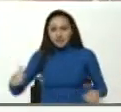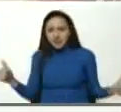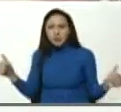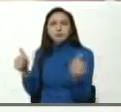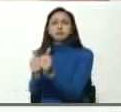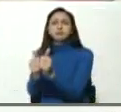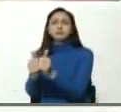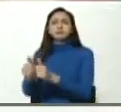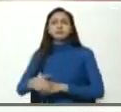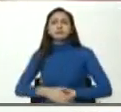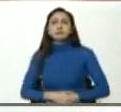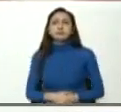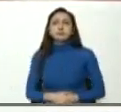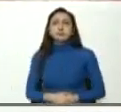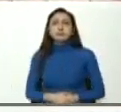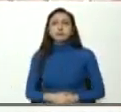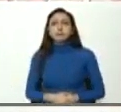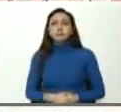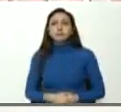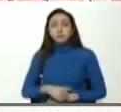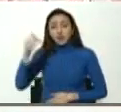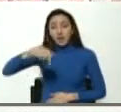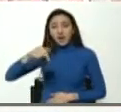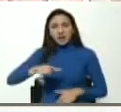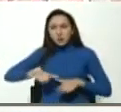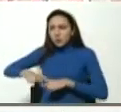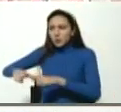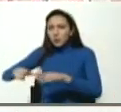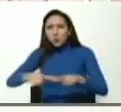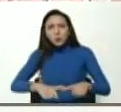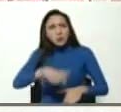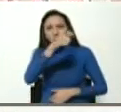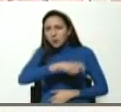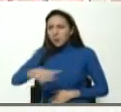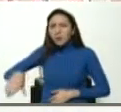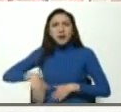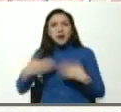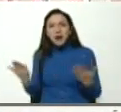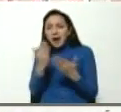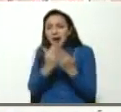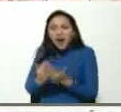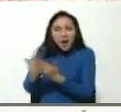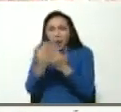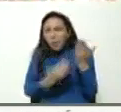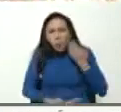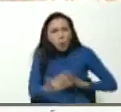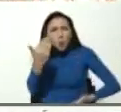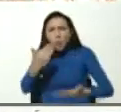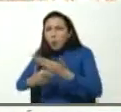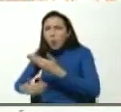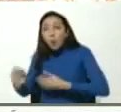frías aquí caminaron corretearon estudiaron compartieron